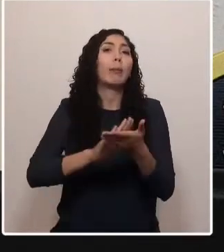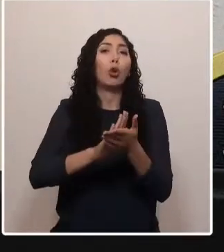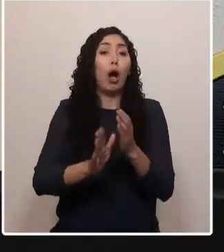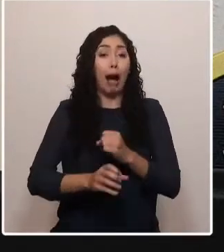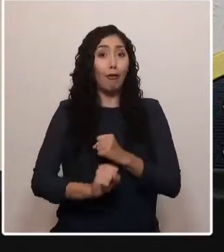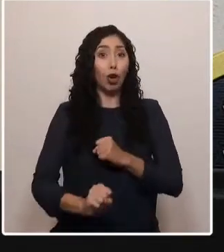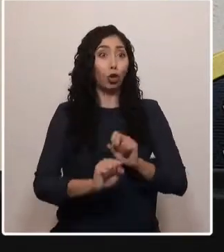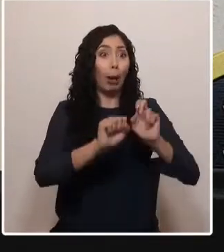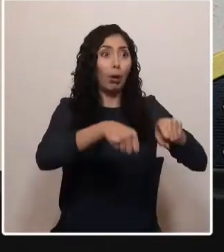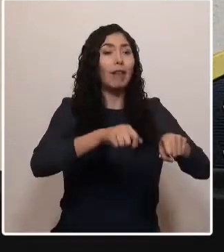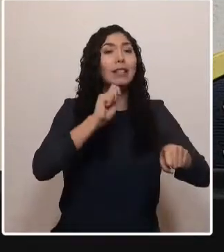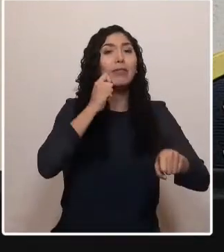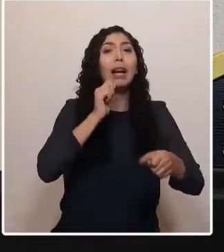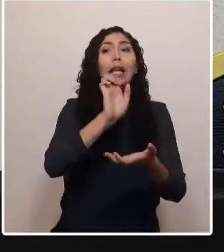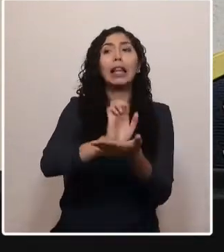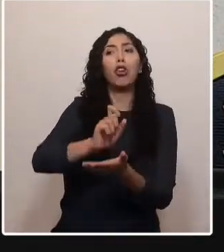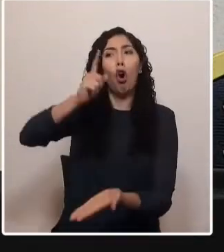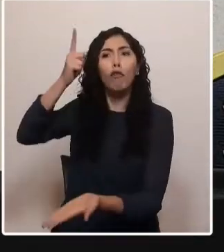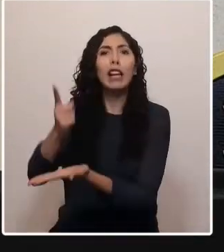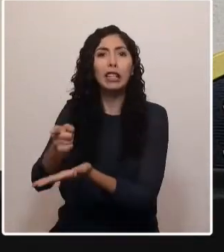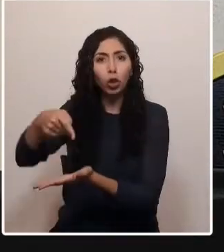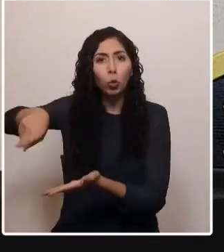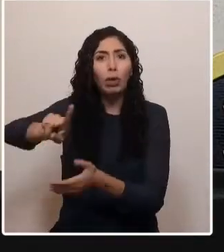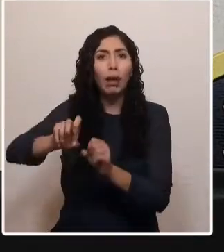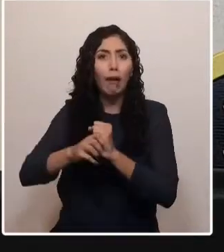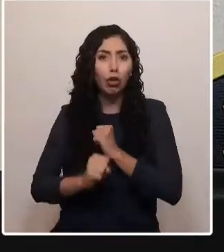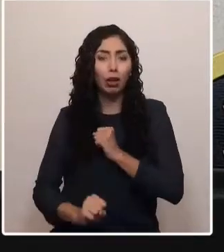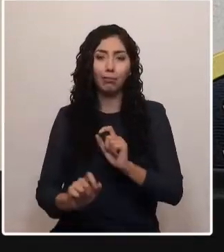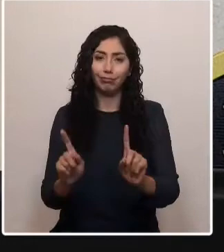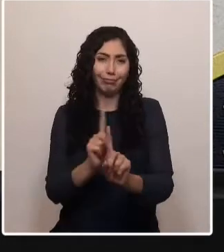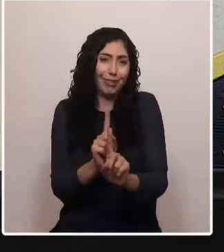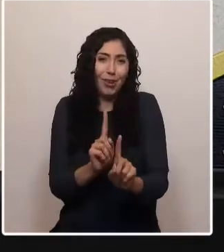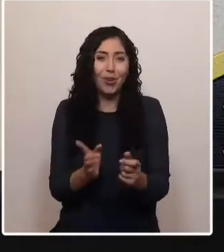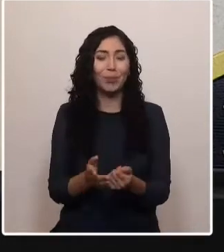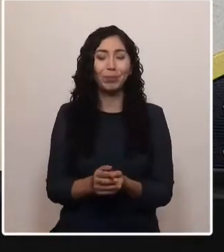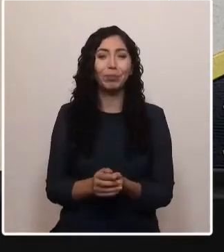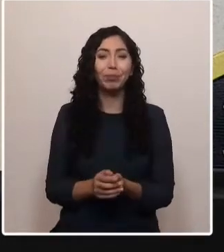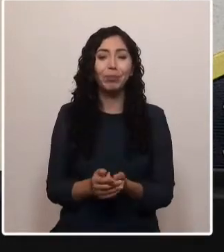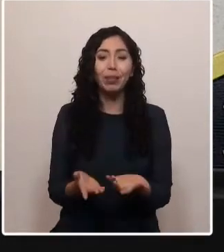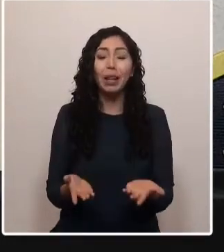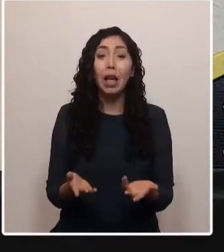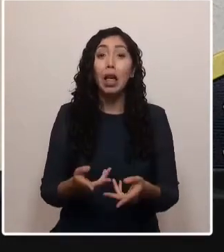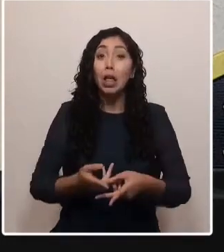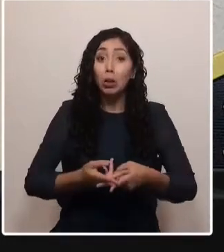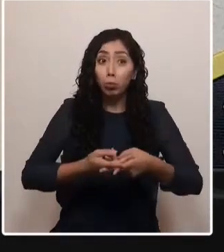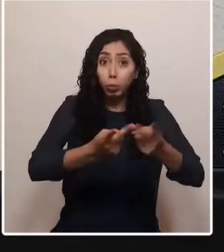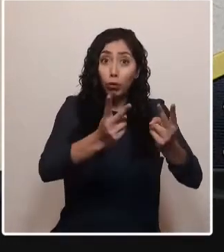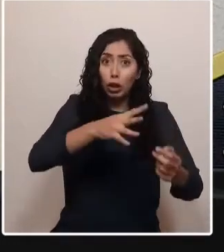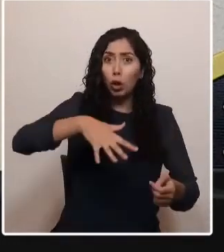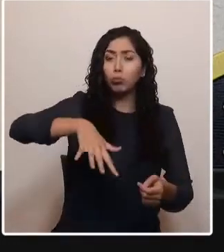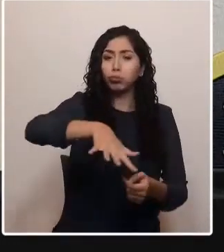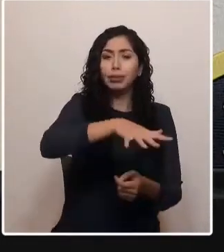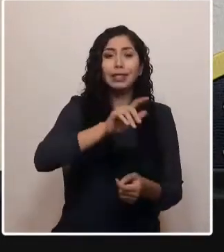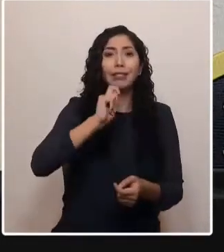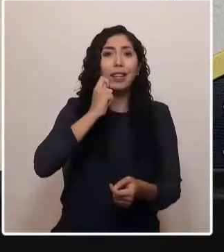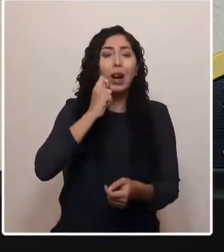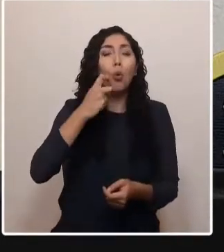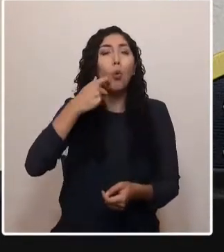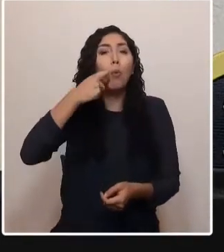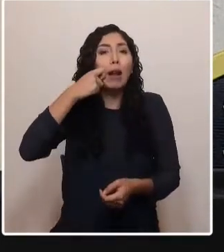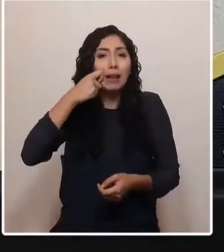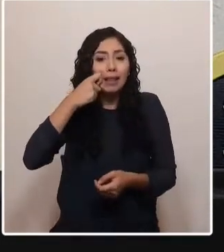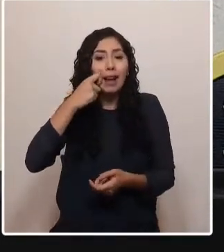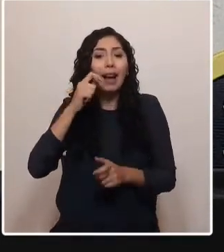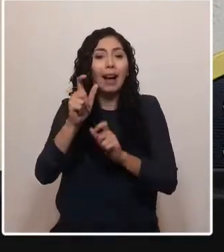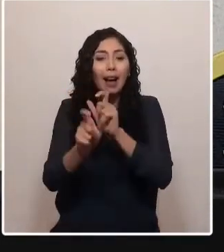Este artículo se comprende en la interacción de todos sus incisos. El dominio público es el repositorio de la humanidad y el reflejo